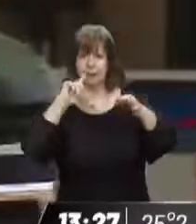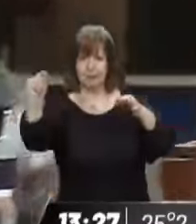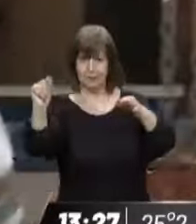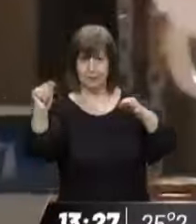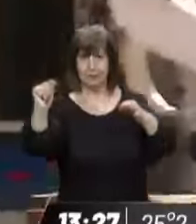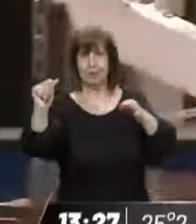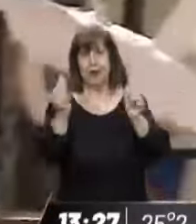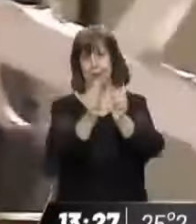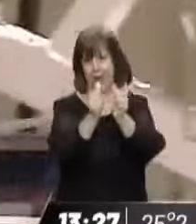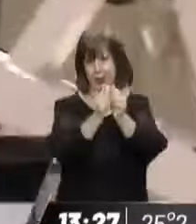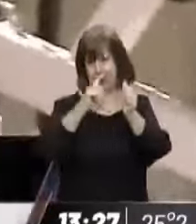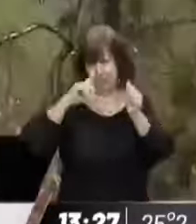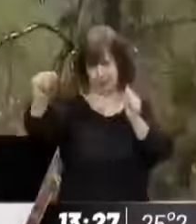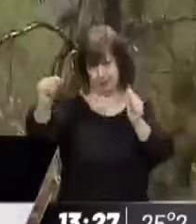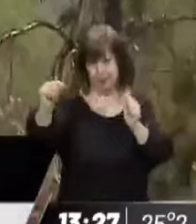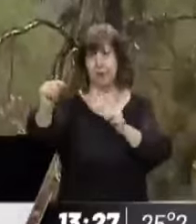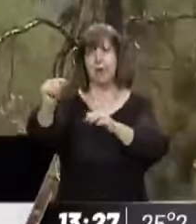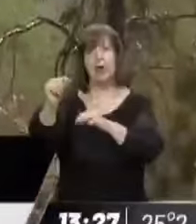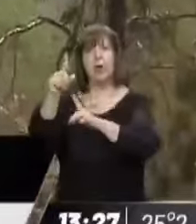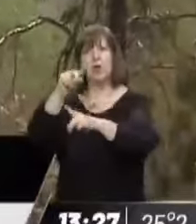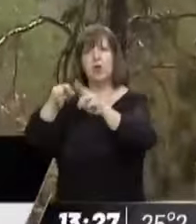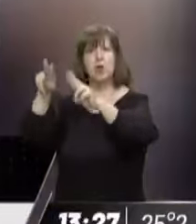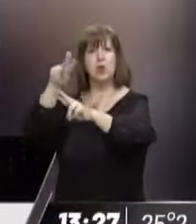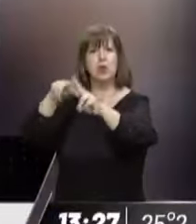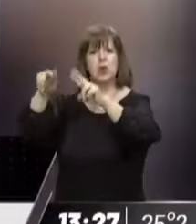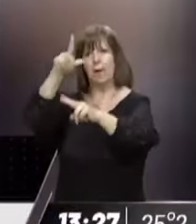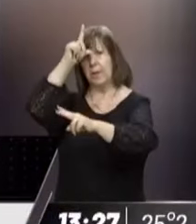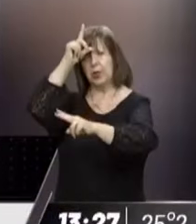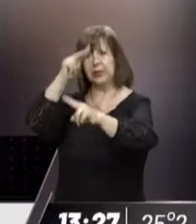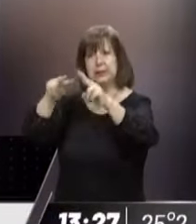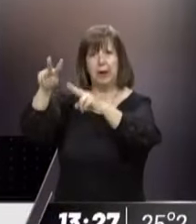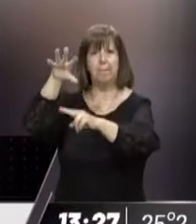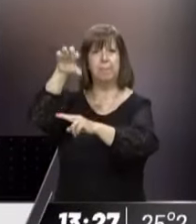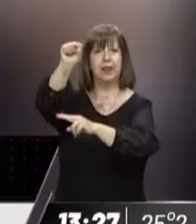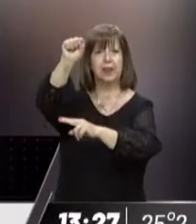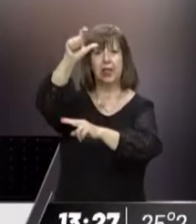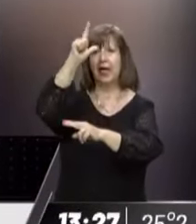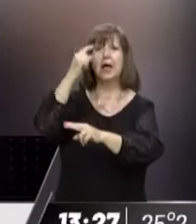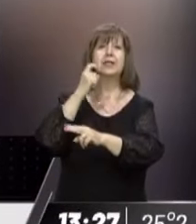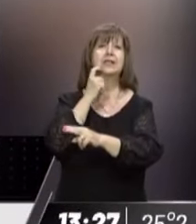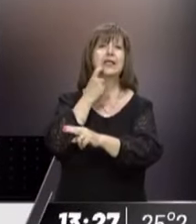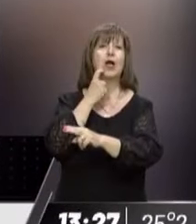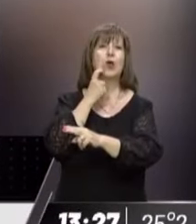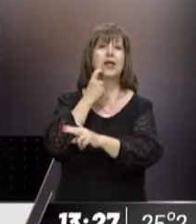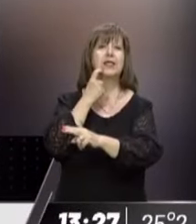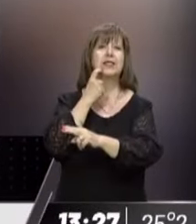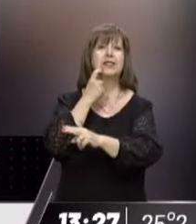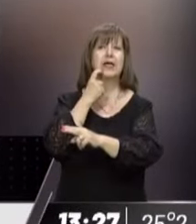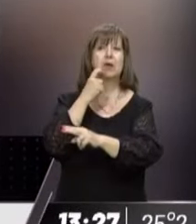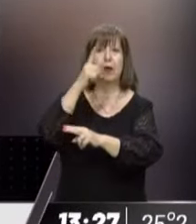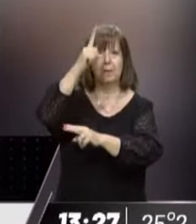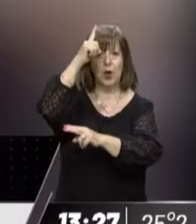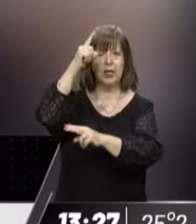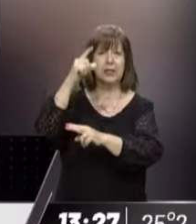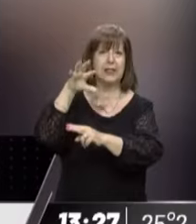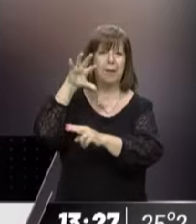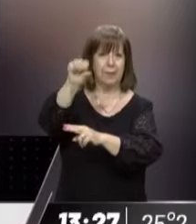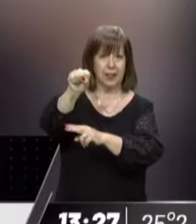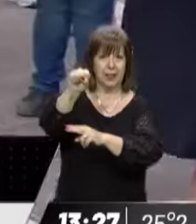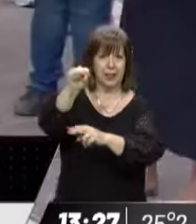sobre la pareja de esta mujer, finalmente lo detuvieron en la vecina provincia de San Luis y ahora lo que están haciendo familiares y amigos